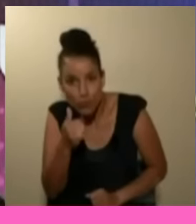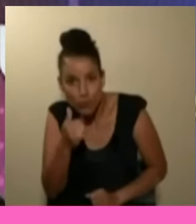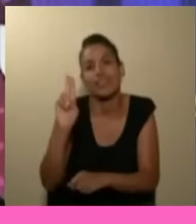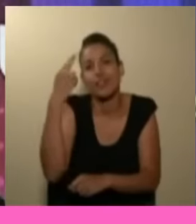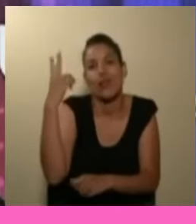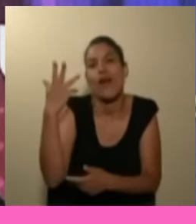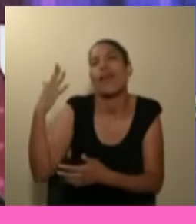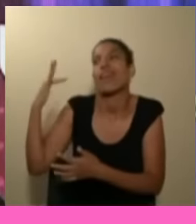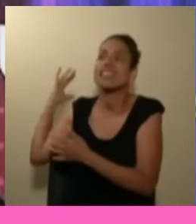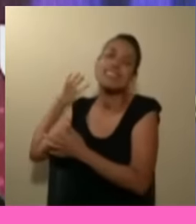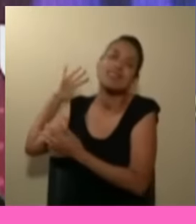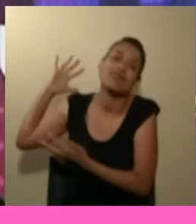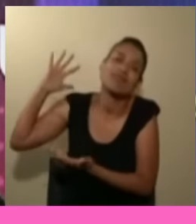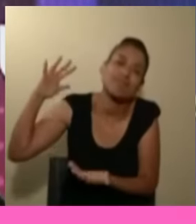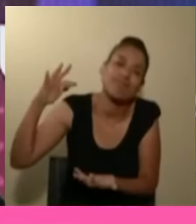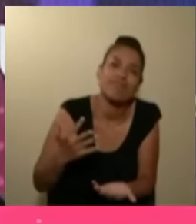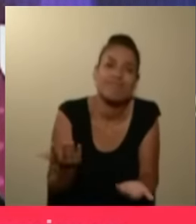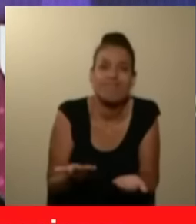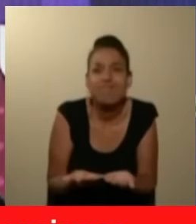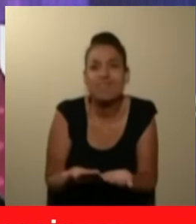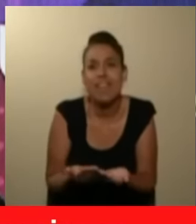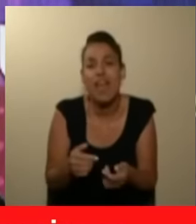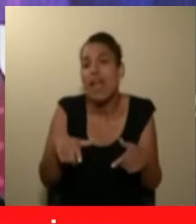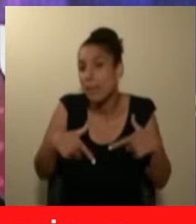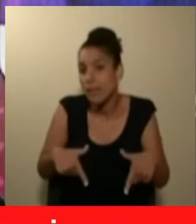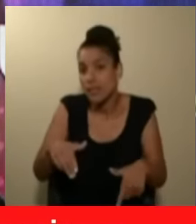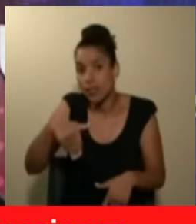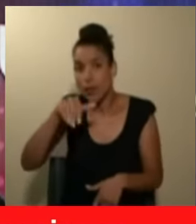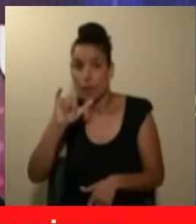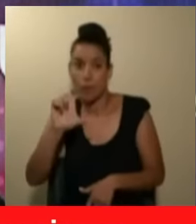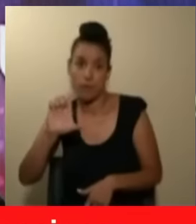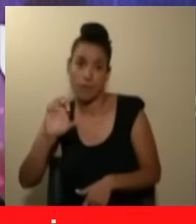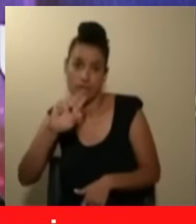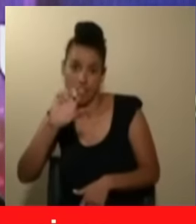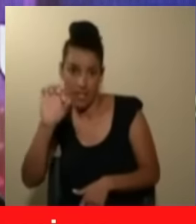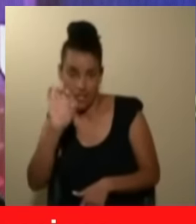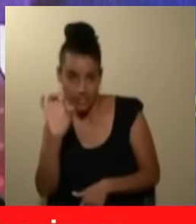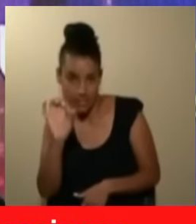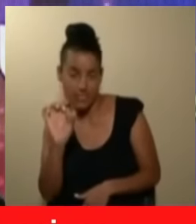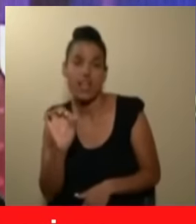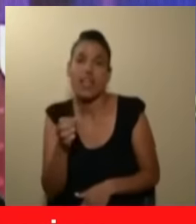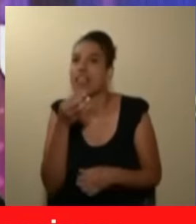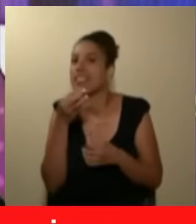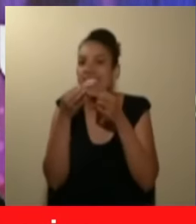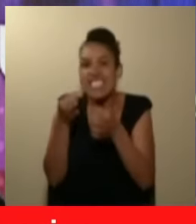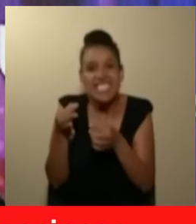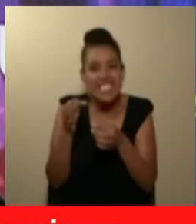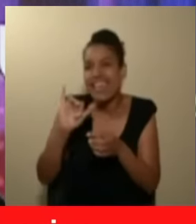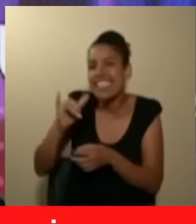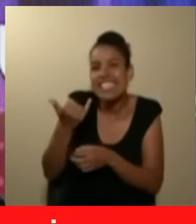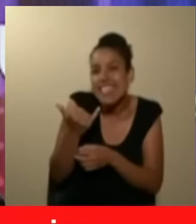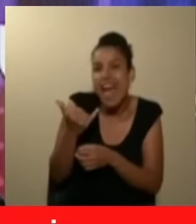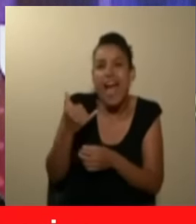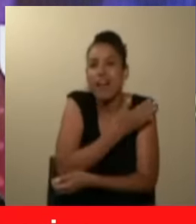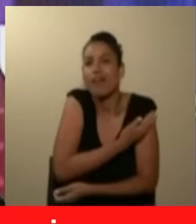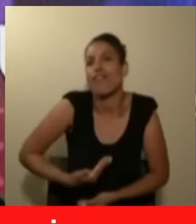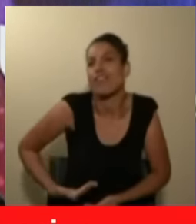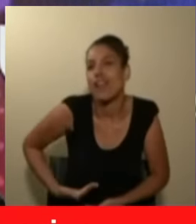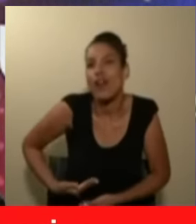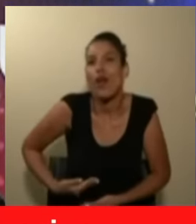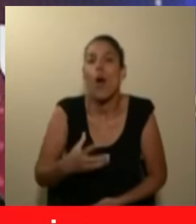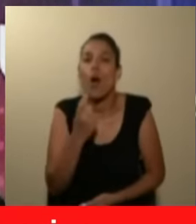hace décadas. El propio ministro Mieres decía que la escalada arrancó en los gobiernos blancos y colorados desde la mitad de los